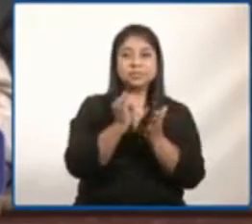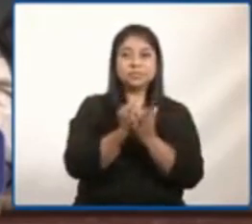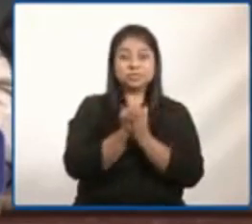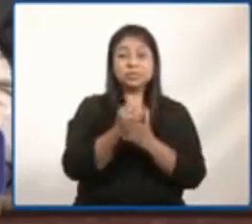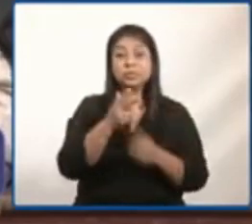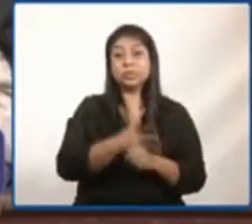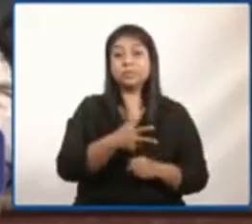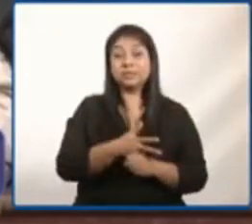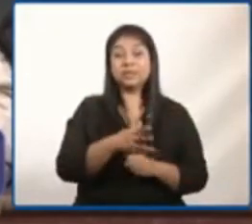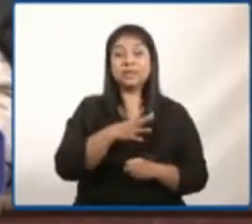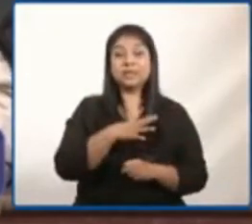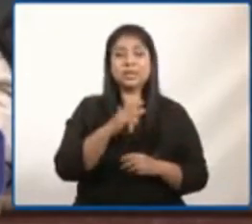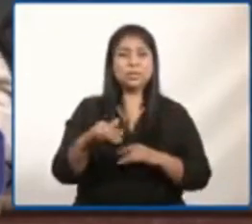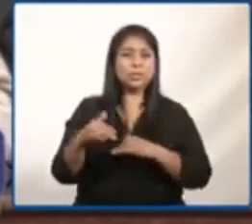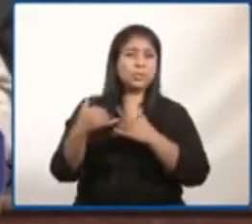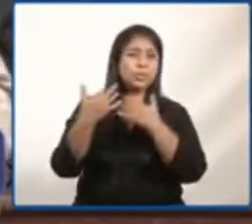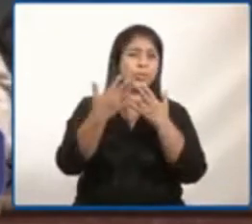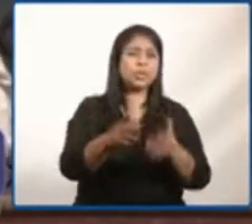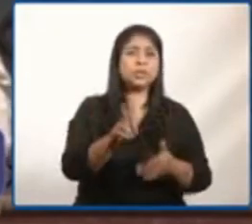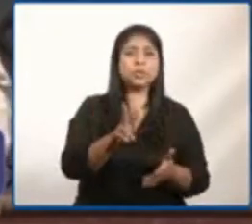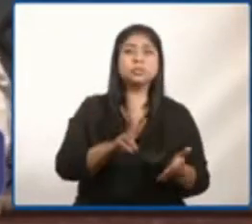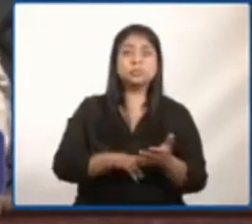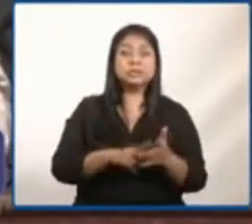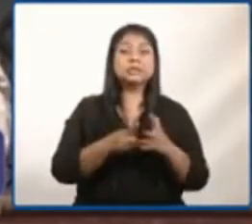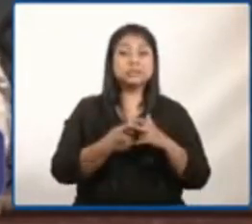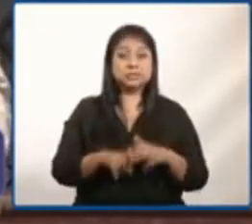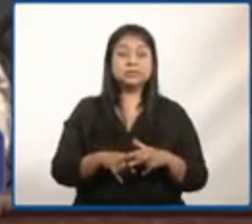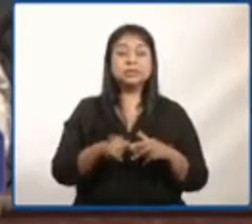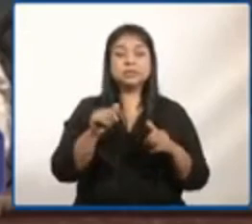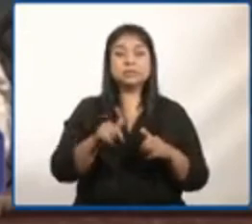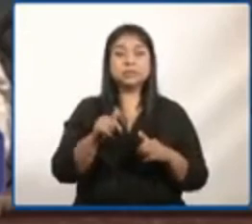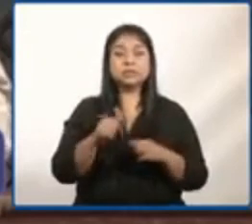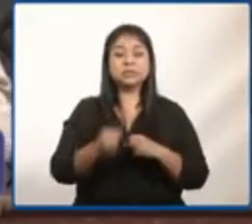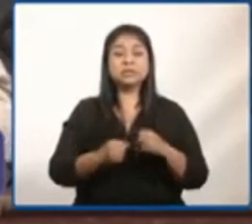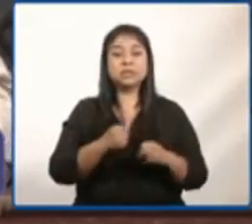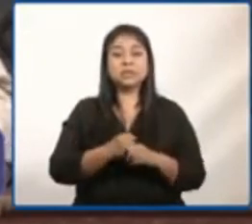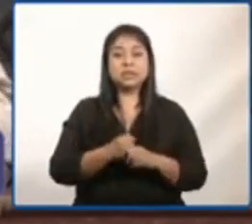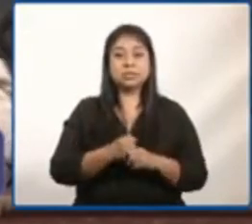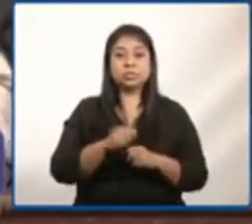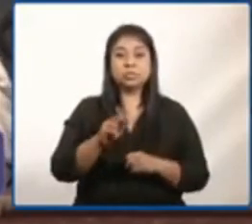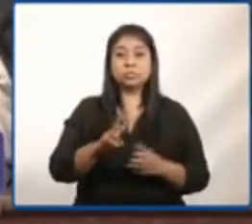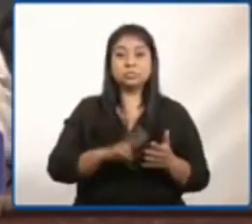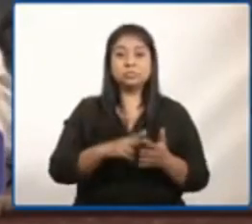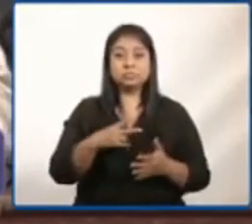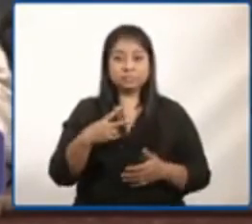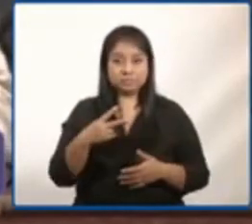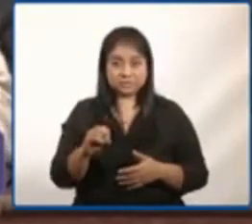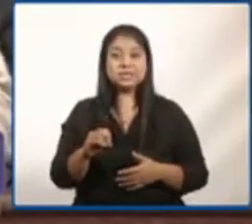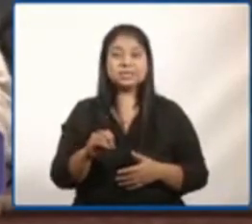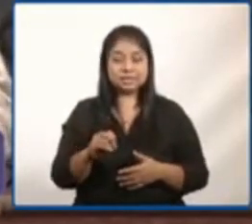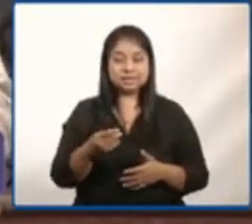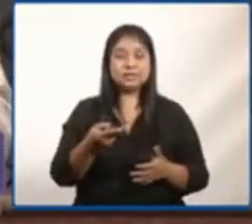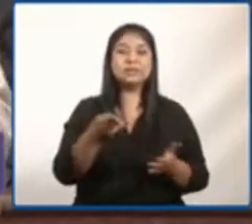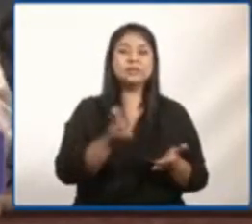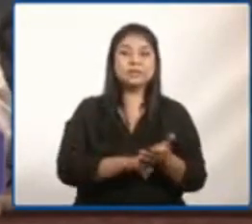viene ejecutando desde el año 2000. Será en esta ocasión el número 20 que se va a implementar,